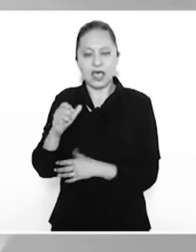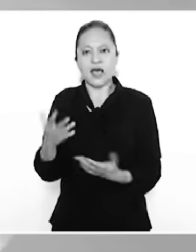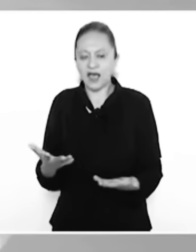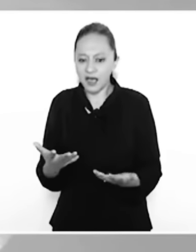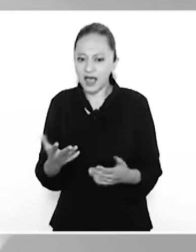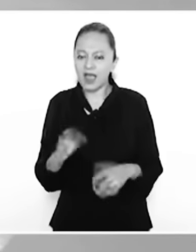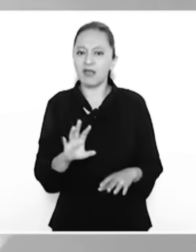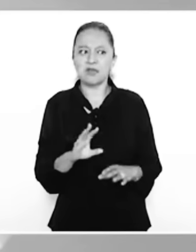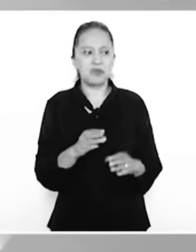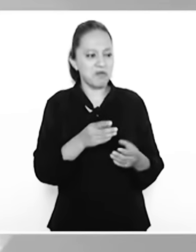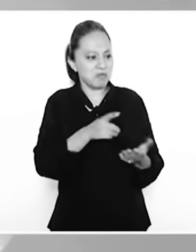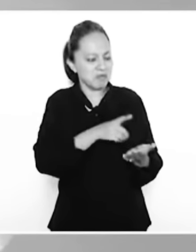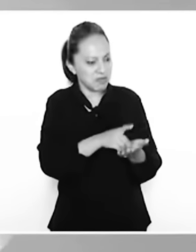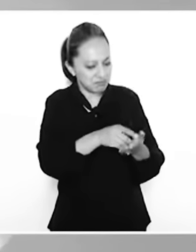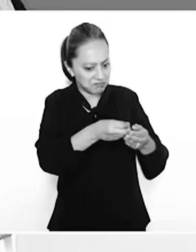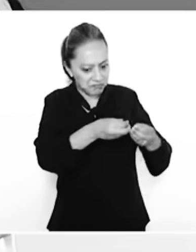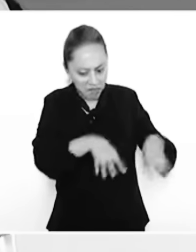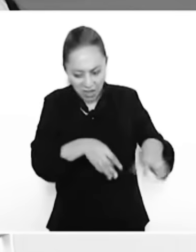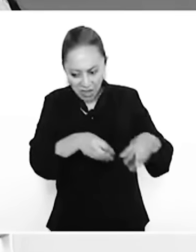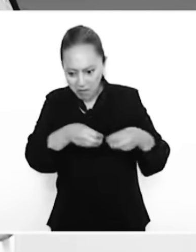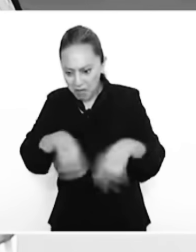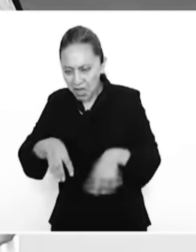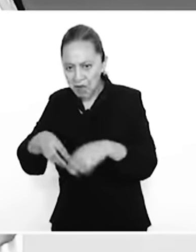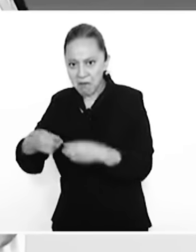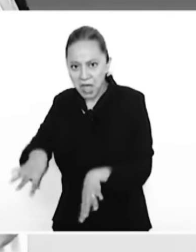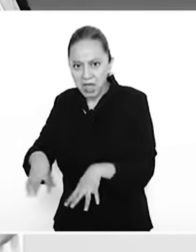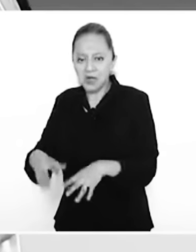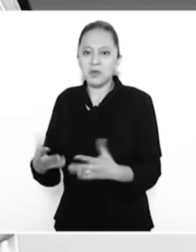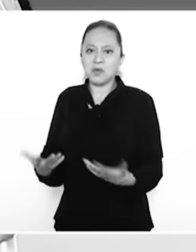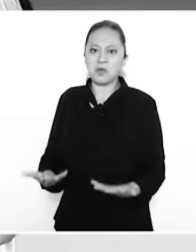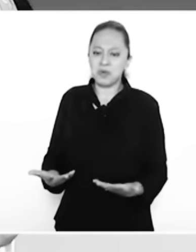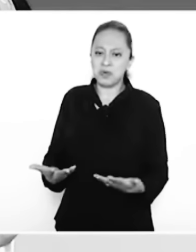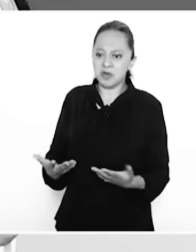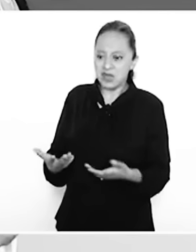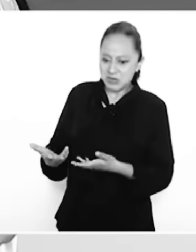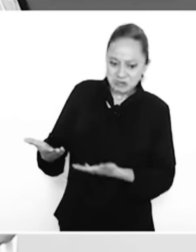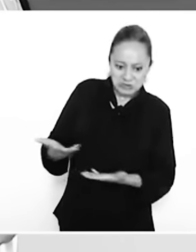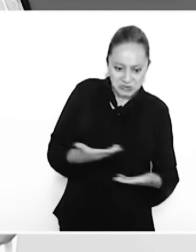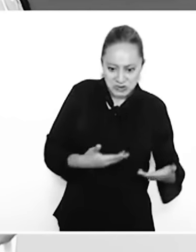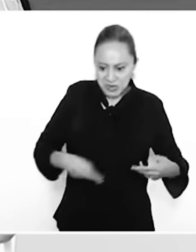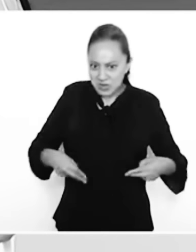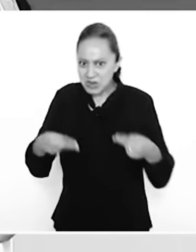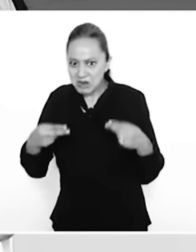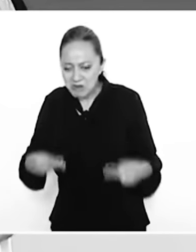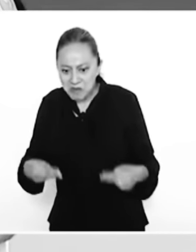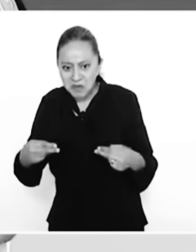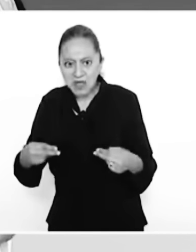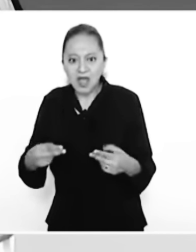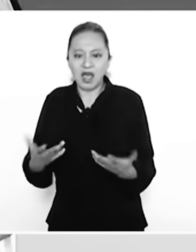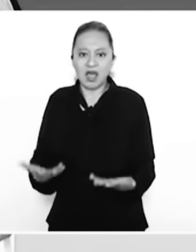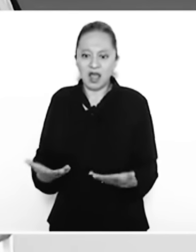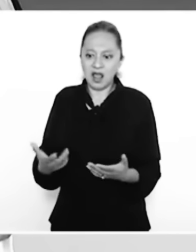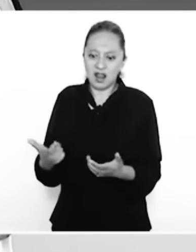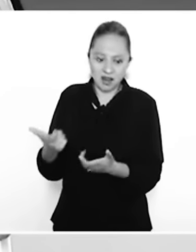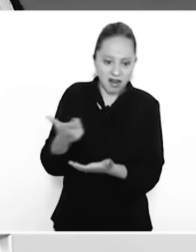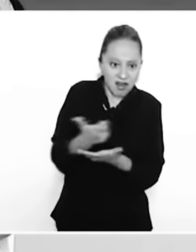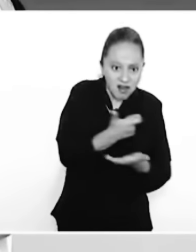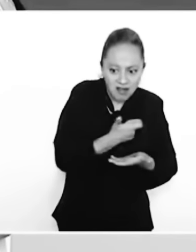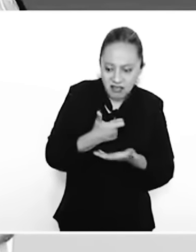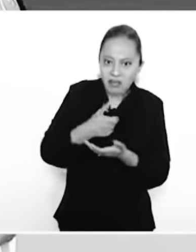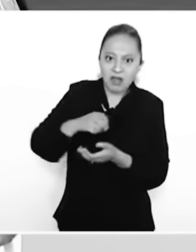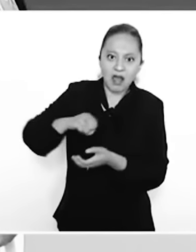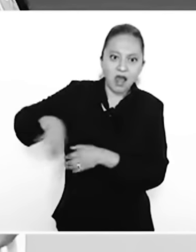de derechos y su conversión en mercancías, las reducciones salariales, el abandono del campo, la